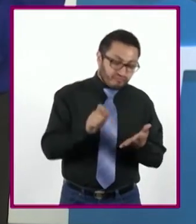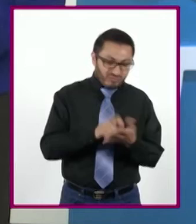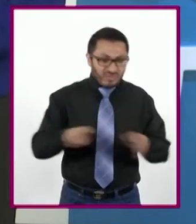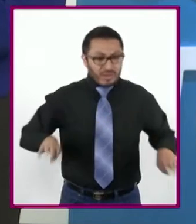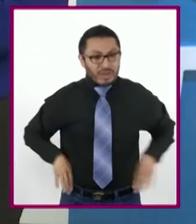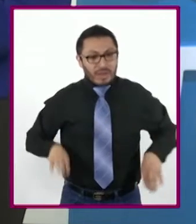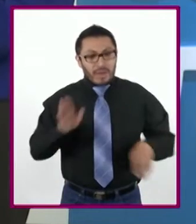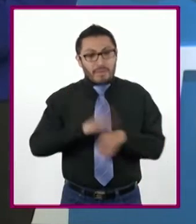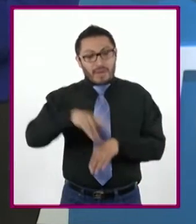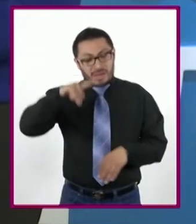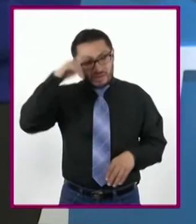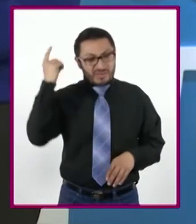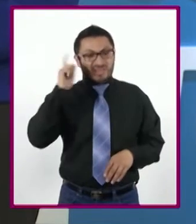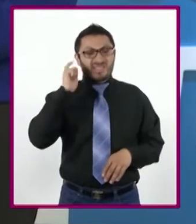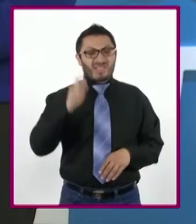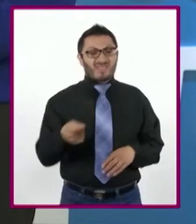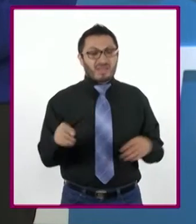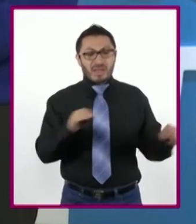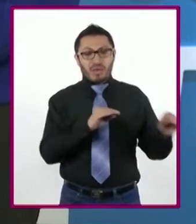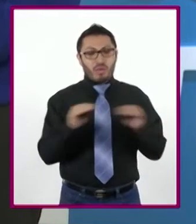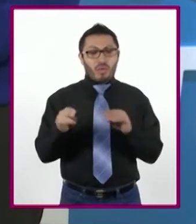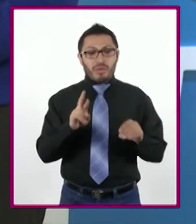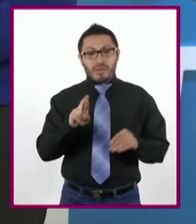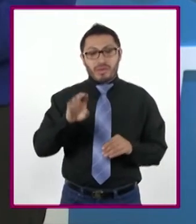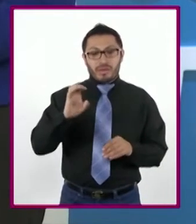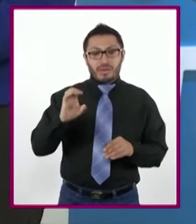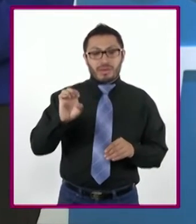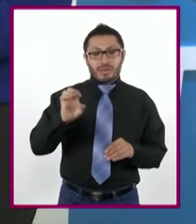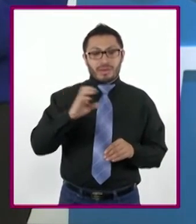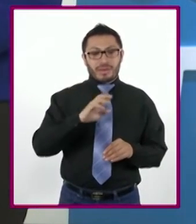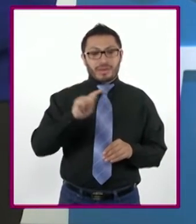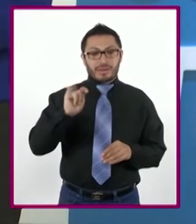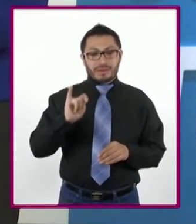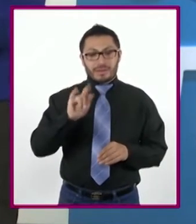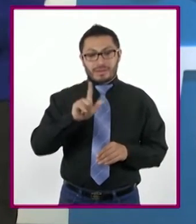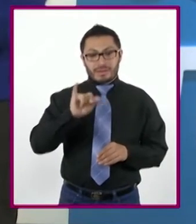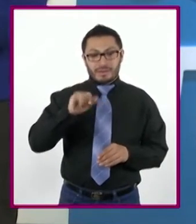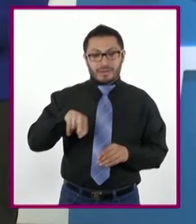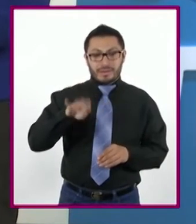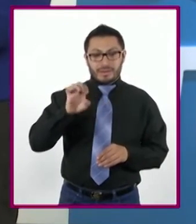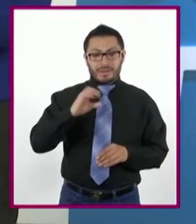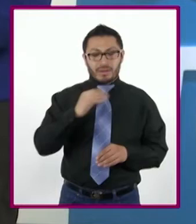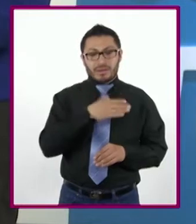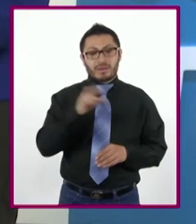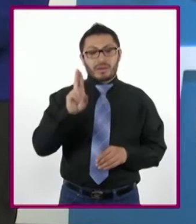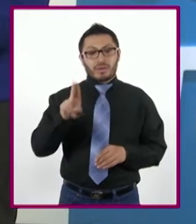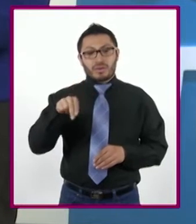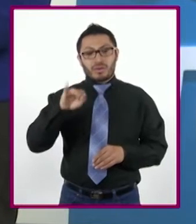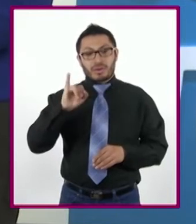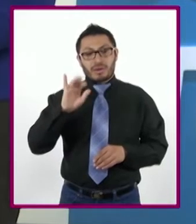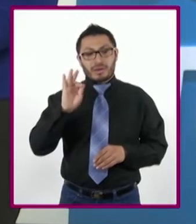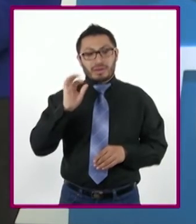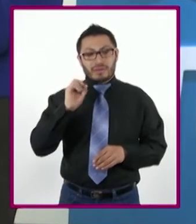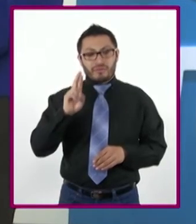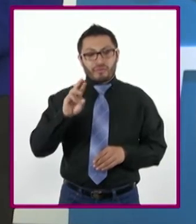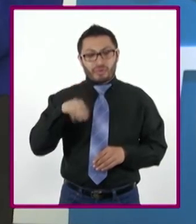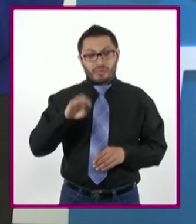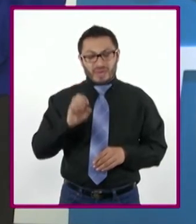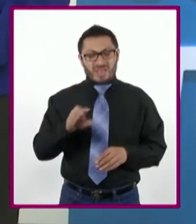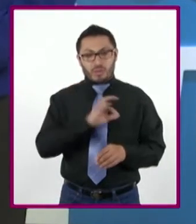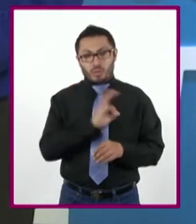fácil, es decir, del movimiento rectilíneo uniforme. Y podemos resumirlo en 3 puntos.